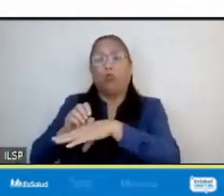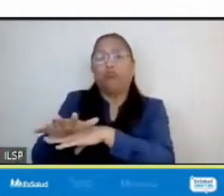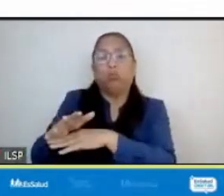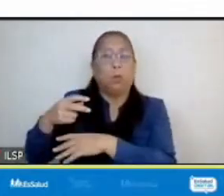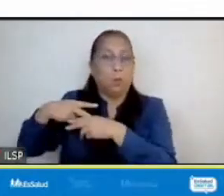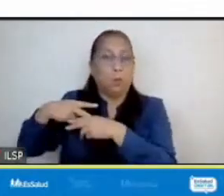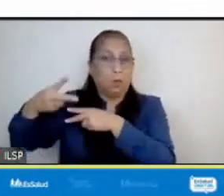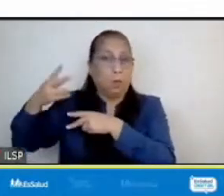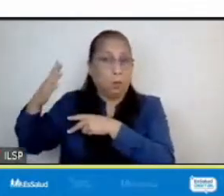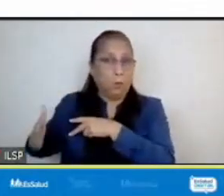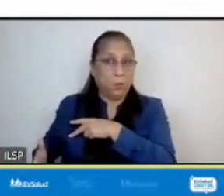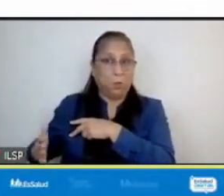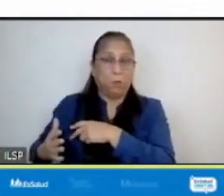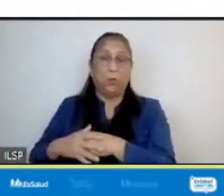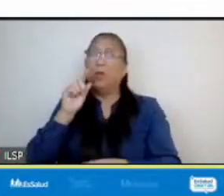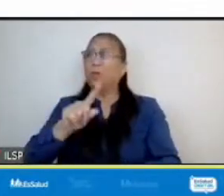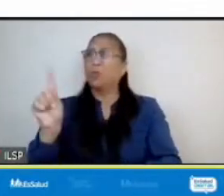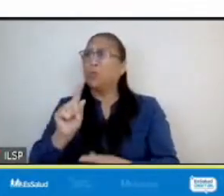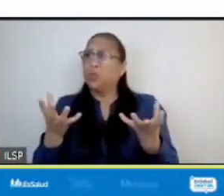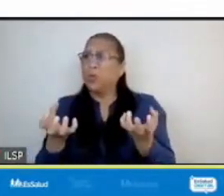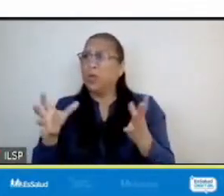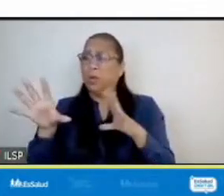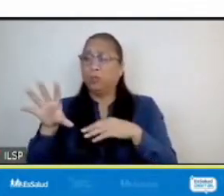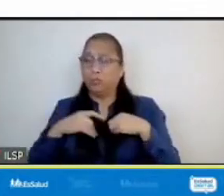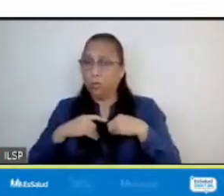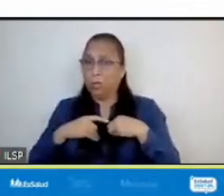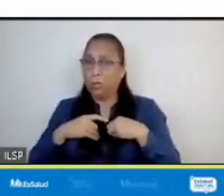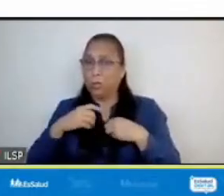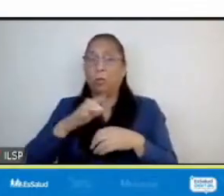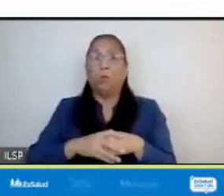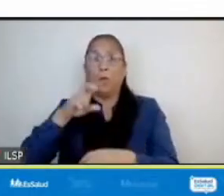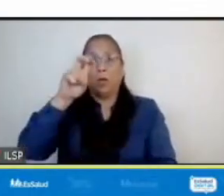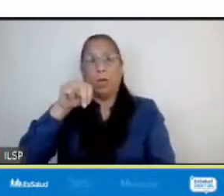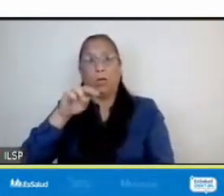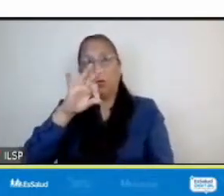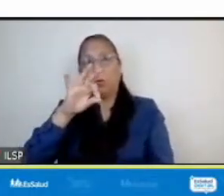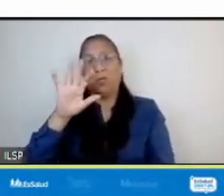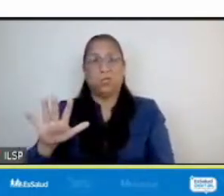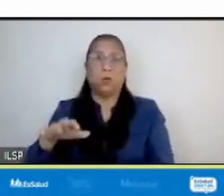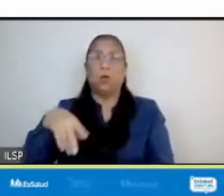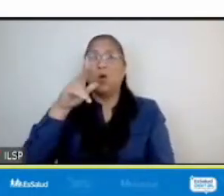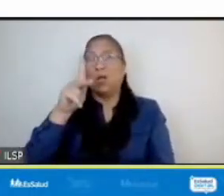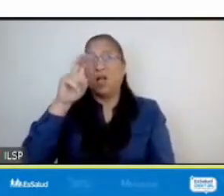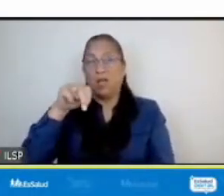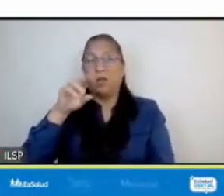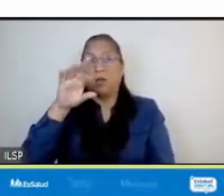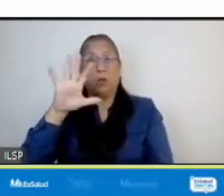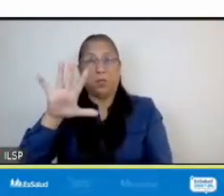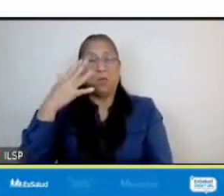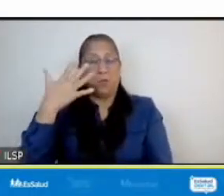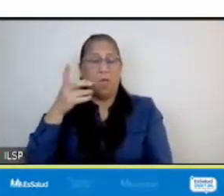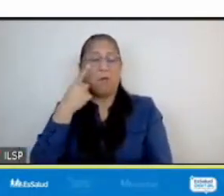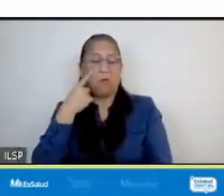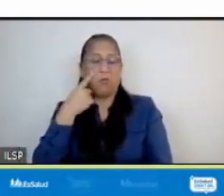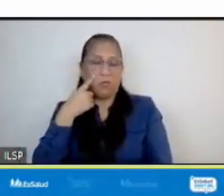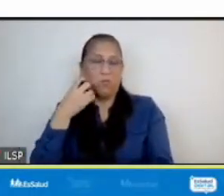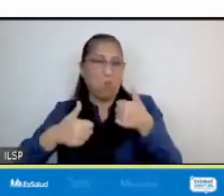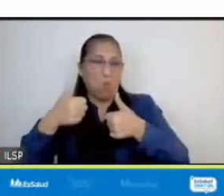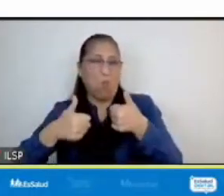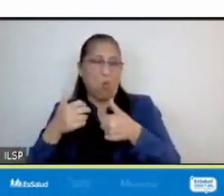uno no quiere contagiarse, puede utilizar la N95 o KN95, que ya tenemos todos el conocimiento de qué son,